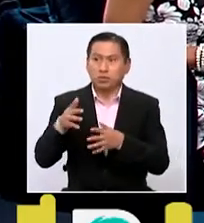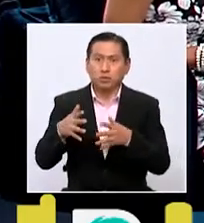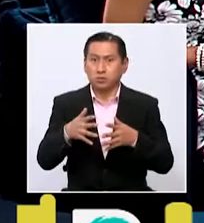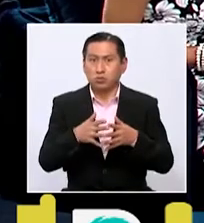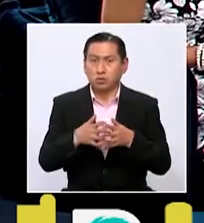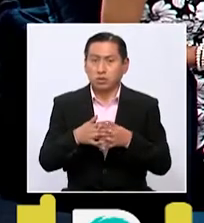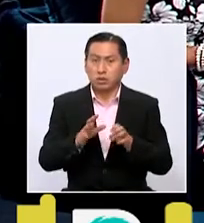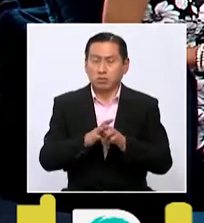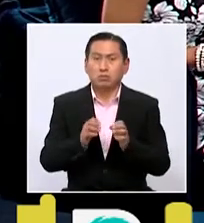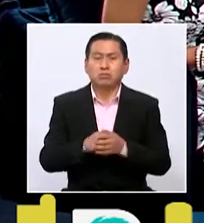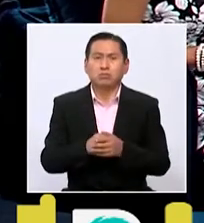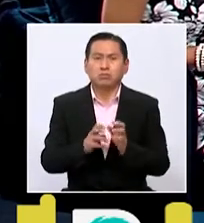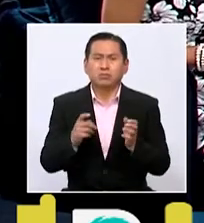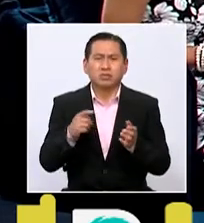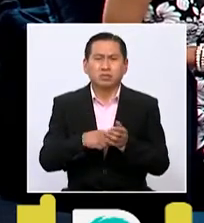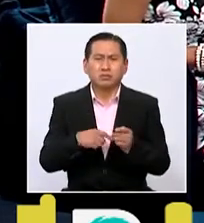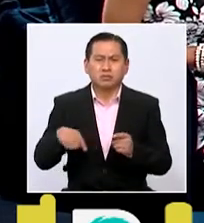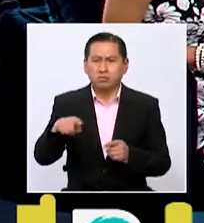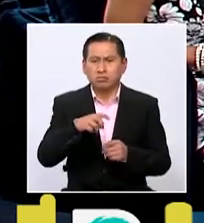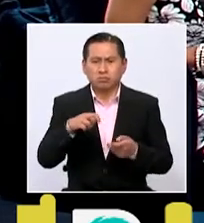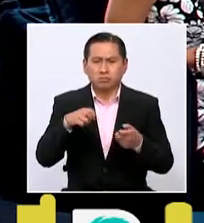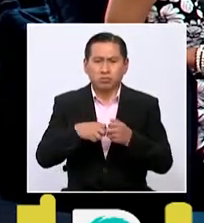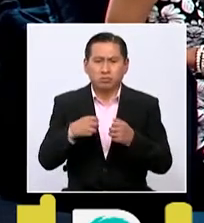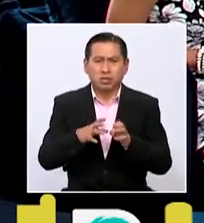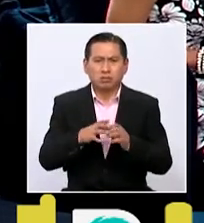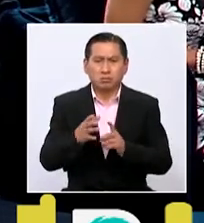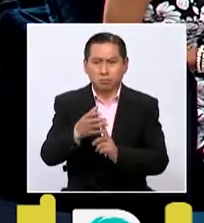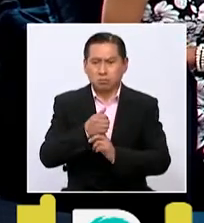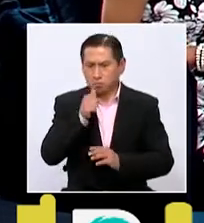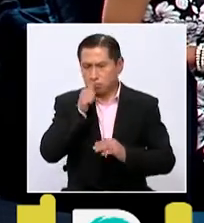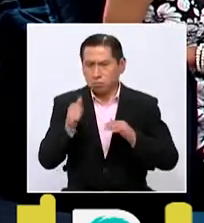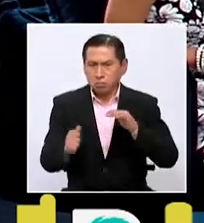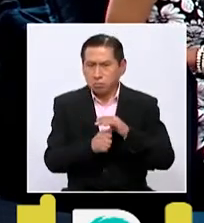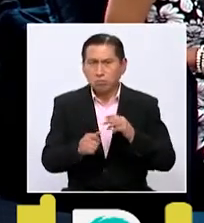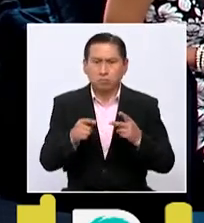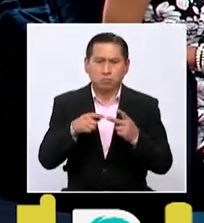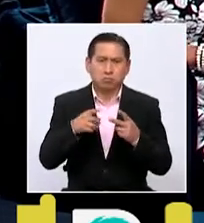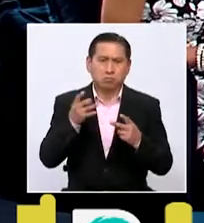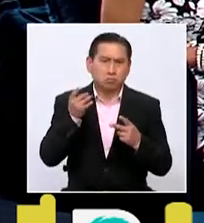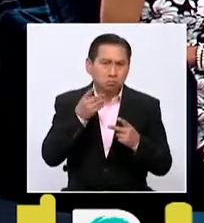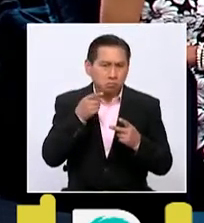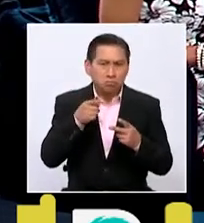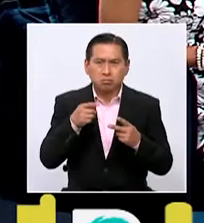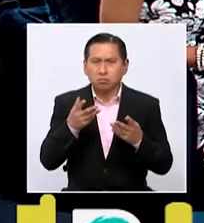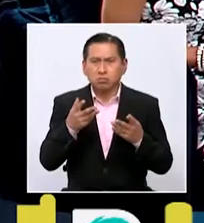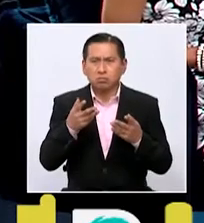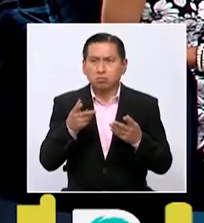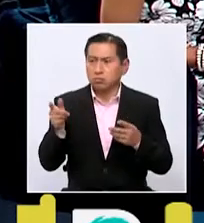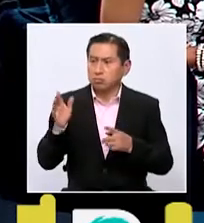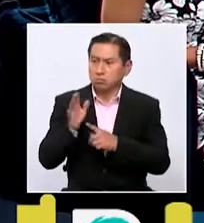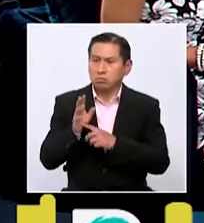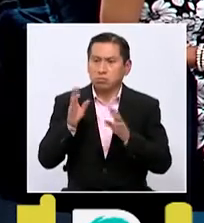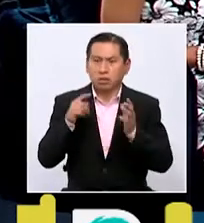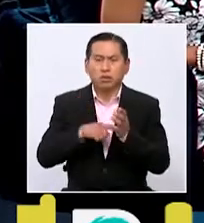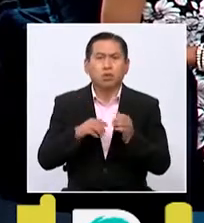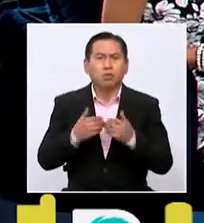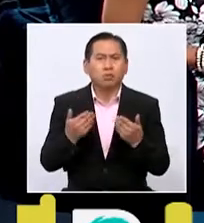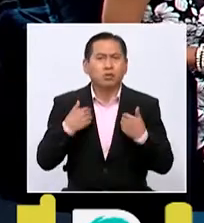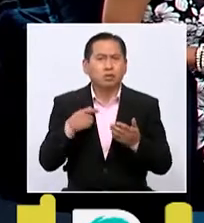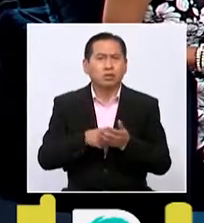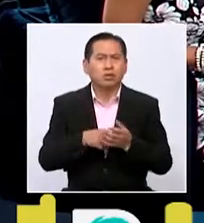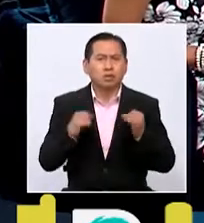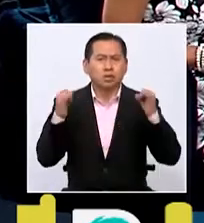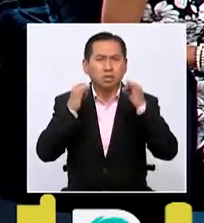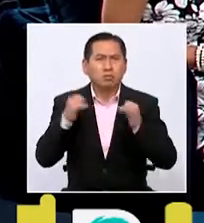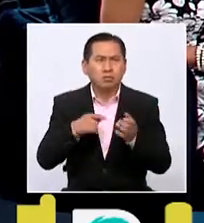ejemplo, en el ámbito de estos delitos como la trata y tráfico de personas, el narcotráfico? ¿Cómo la serie se enfrenta también a esta